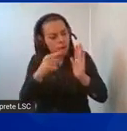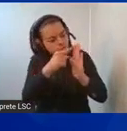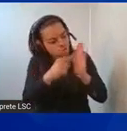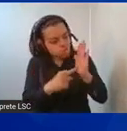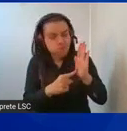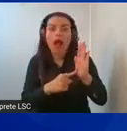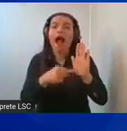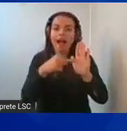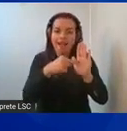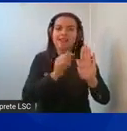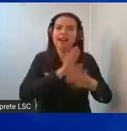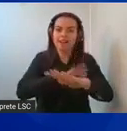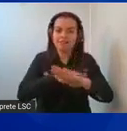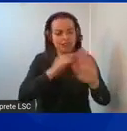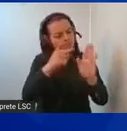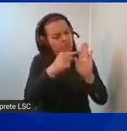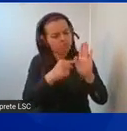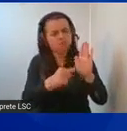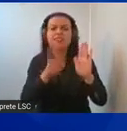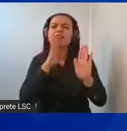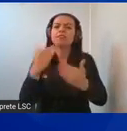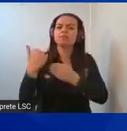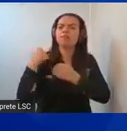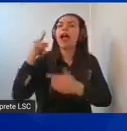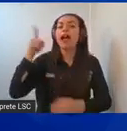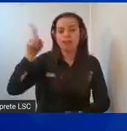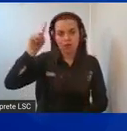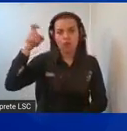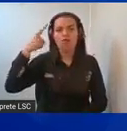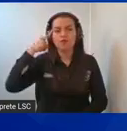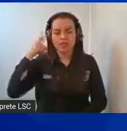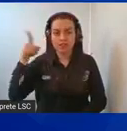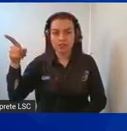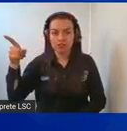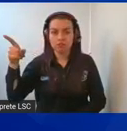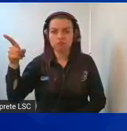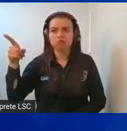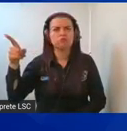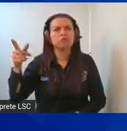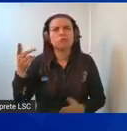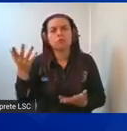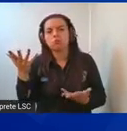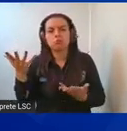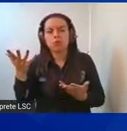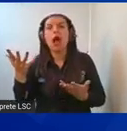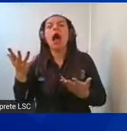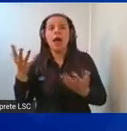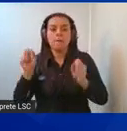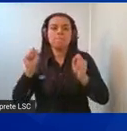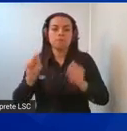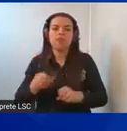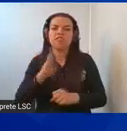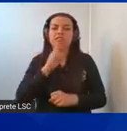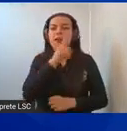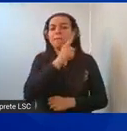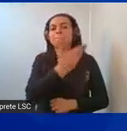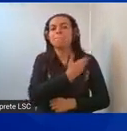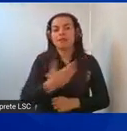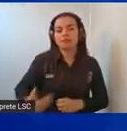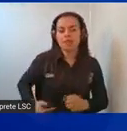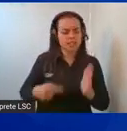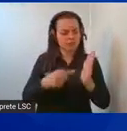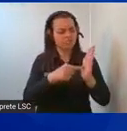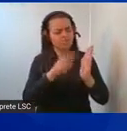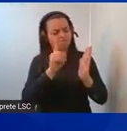reglamentación, y esas las facultades las tiene el gobierno nacional. La otra vía es a través de las objeciones por parte de presidencia, pero por lo